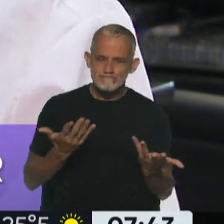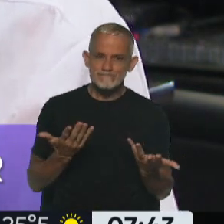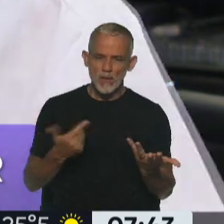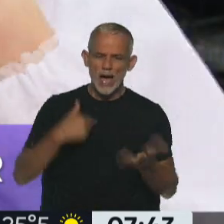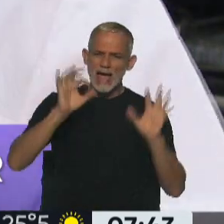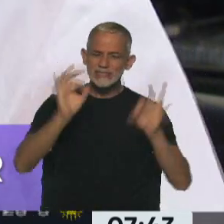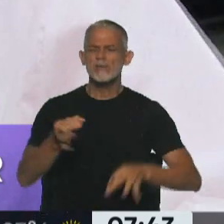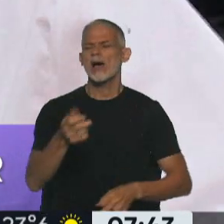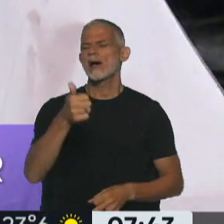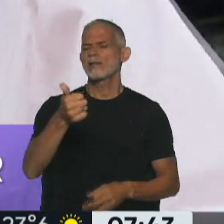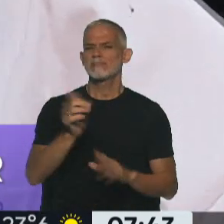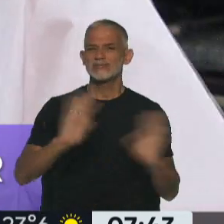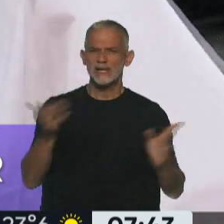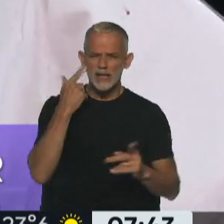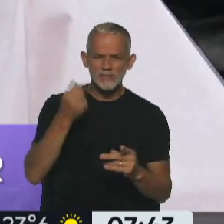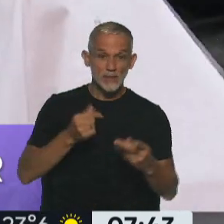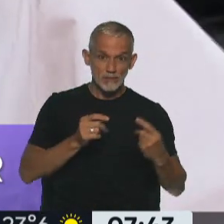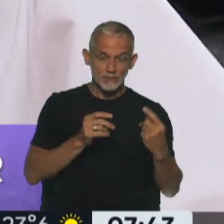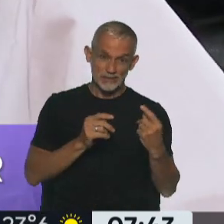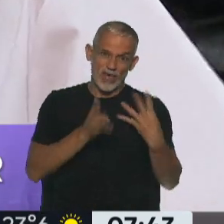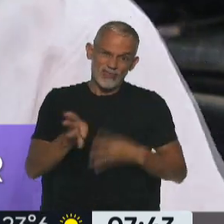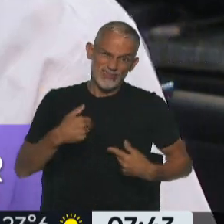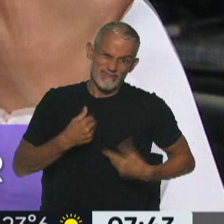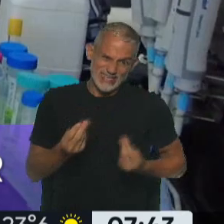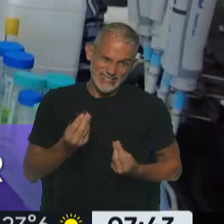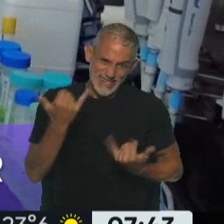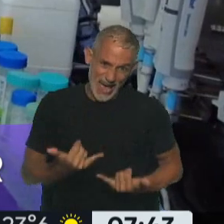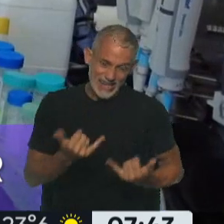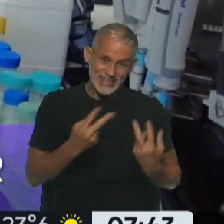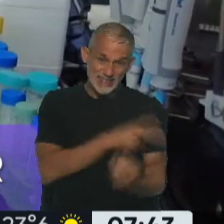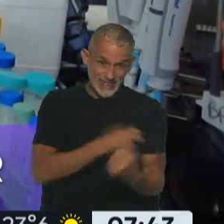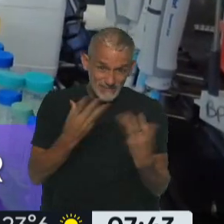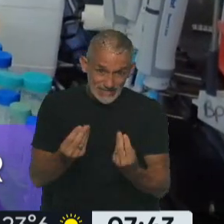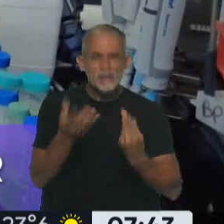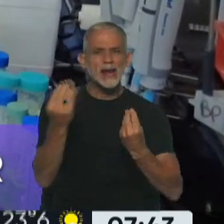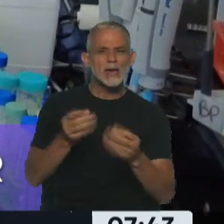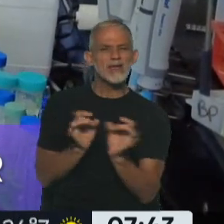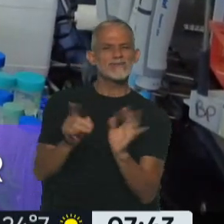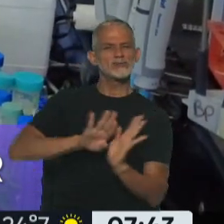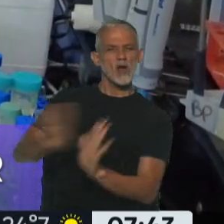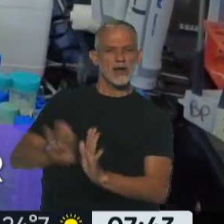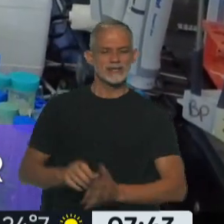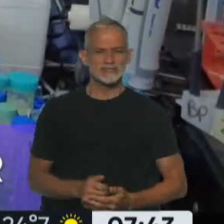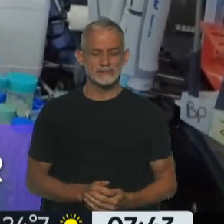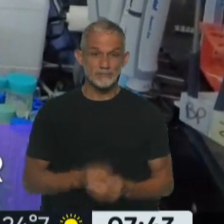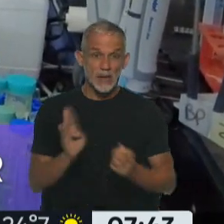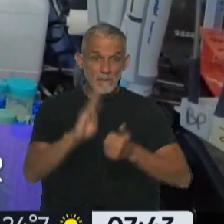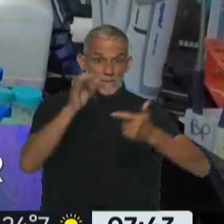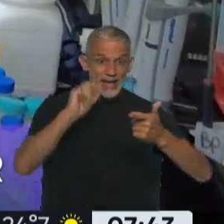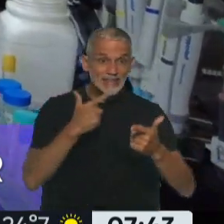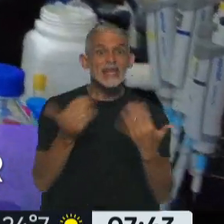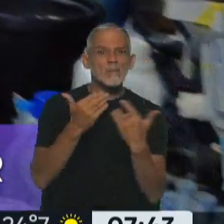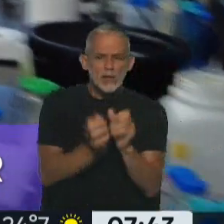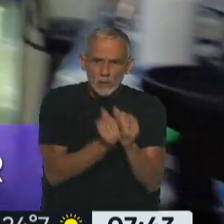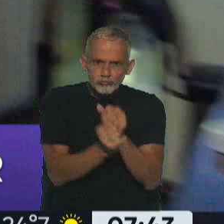permitiría usar estas defensas que tenemos adentro de nuestro intestino para evitar infecciones todas las bacterias en general tienen capacidad de producir estos